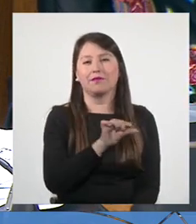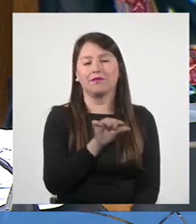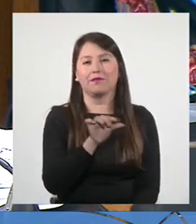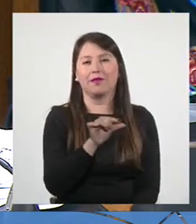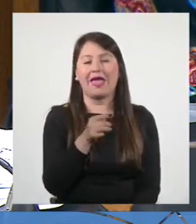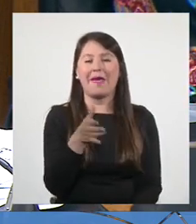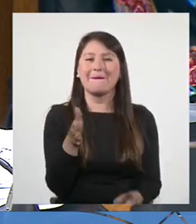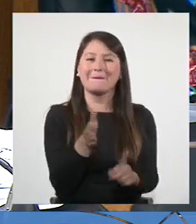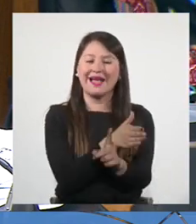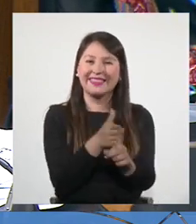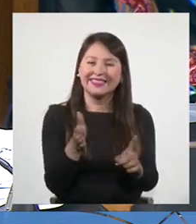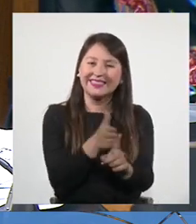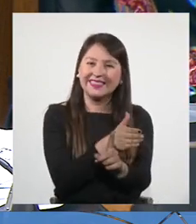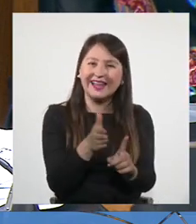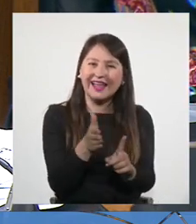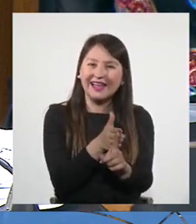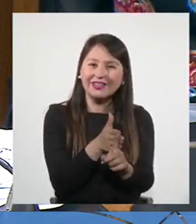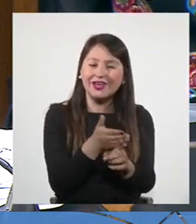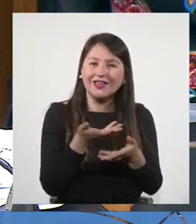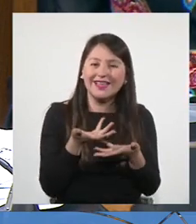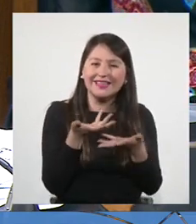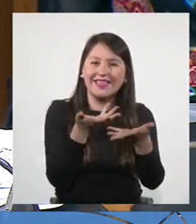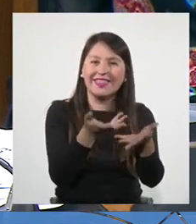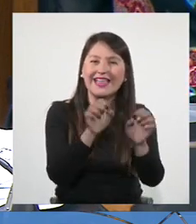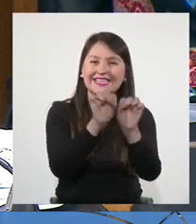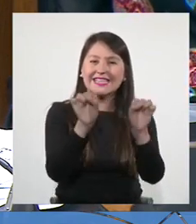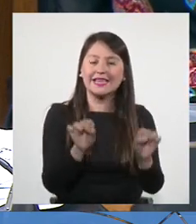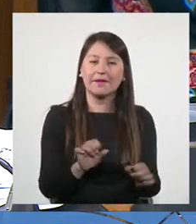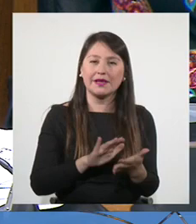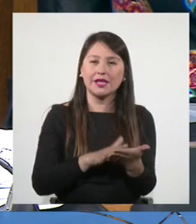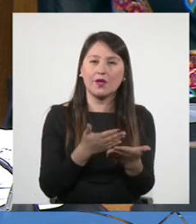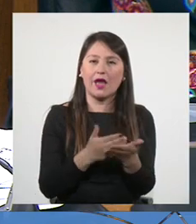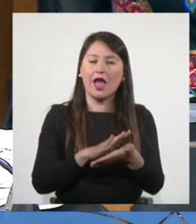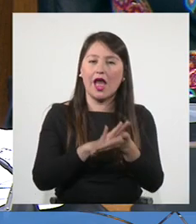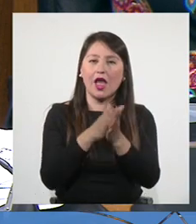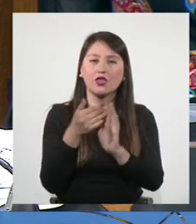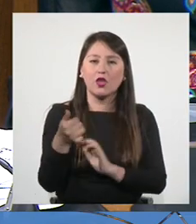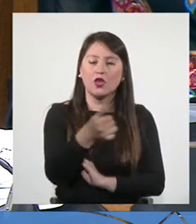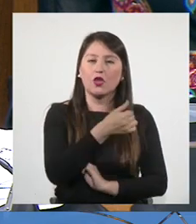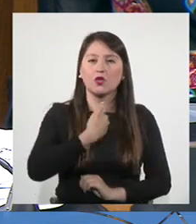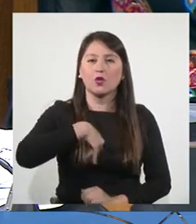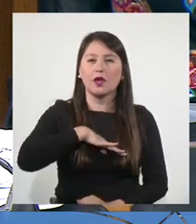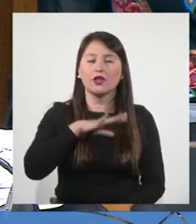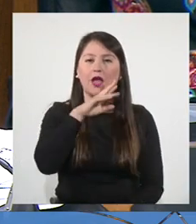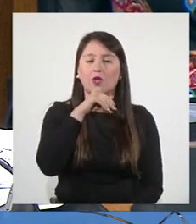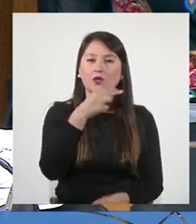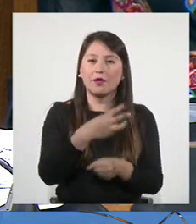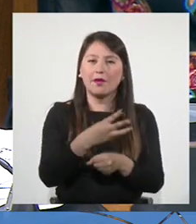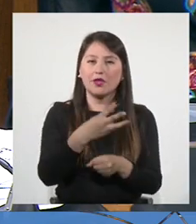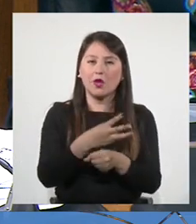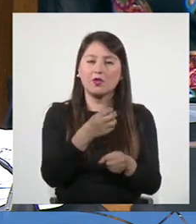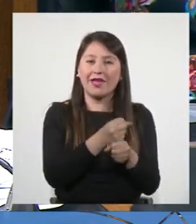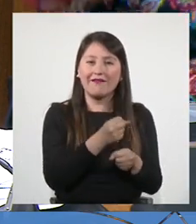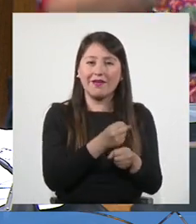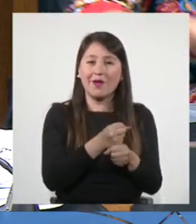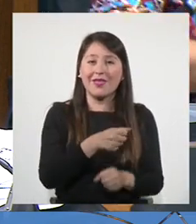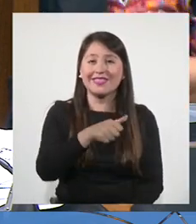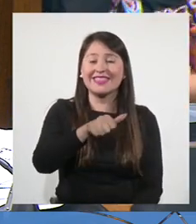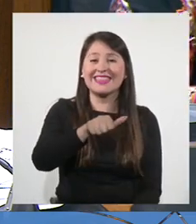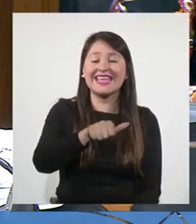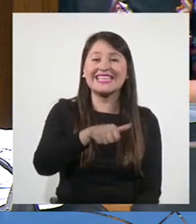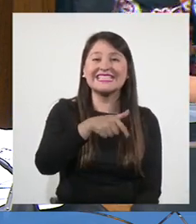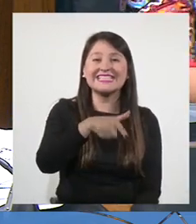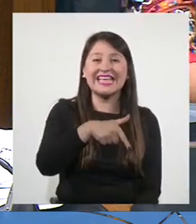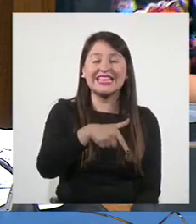maltrato que se le da desde el sistema de salud a todos nuestros adultos mayores. Un trabajador gasta entre un 17 y